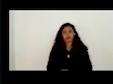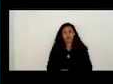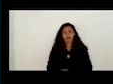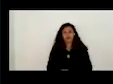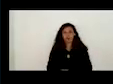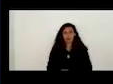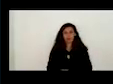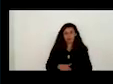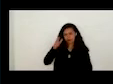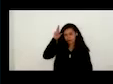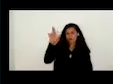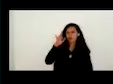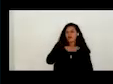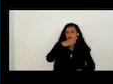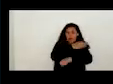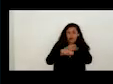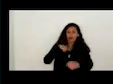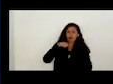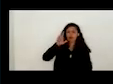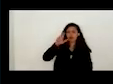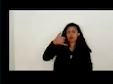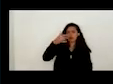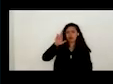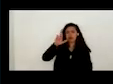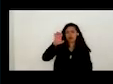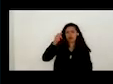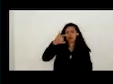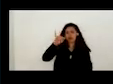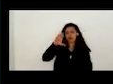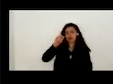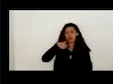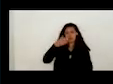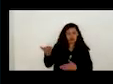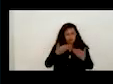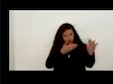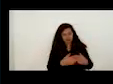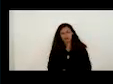Hola, sí, muy buenas tardes. Yo soy Regina. Adelante, Regina.